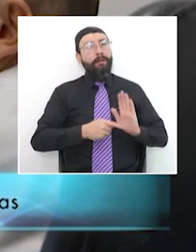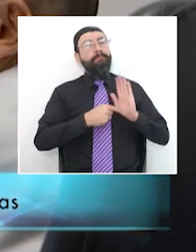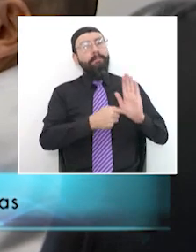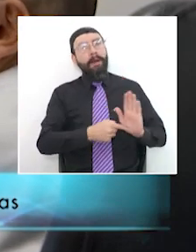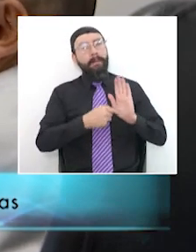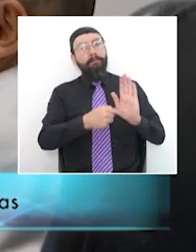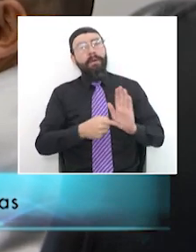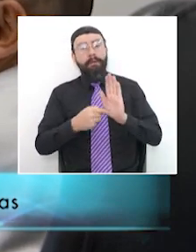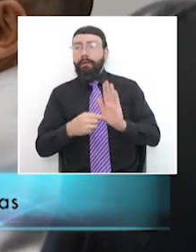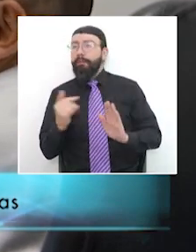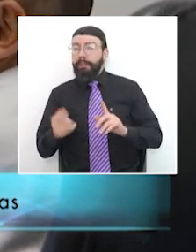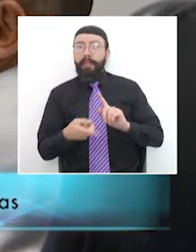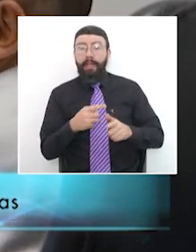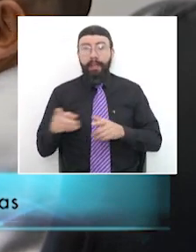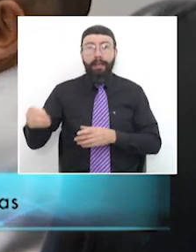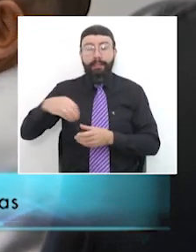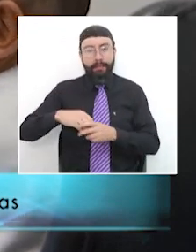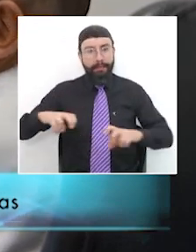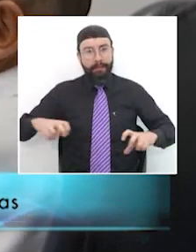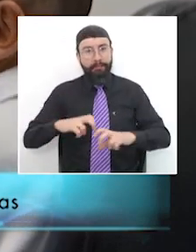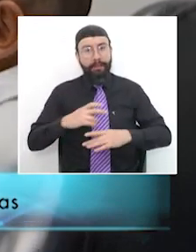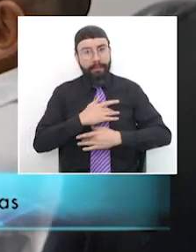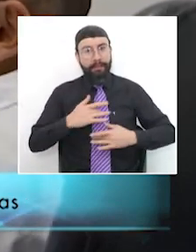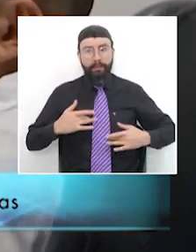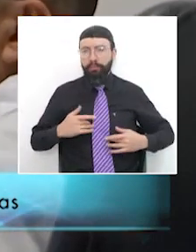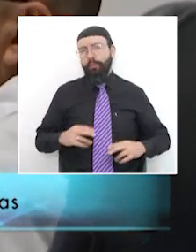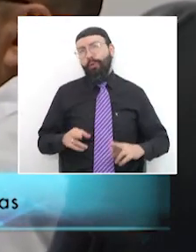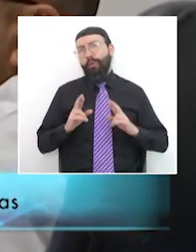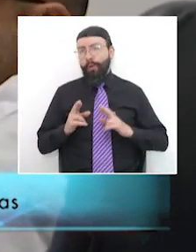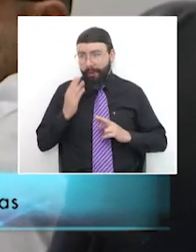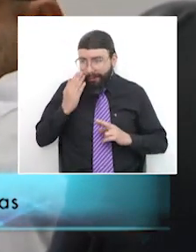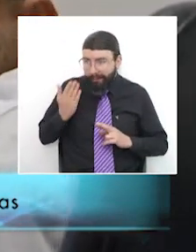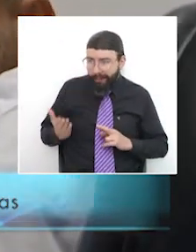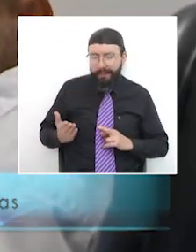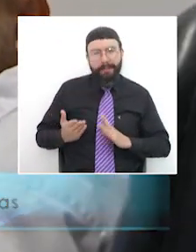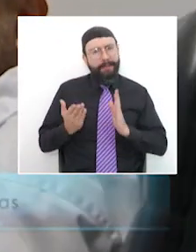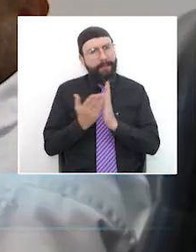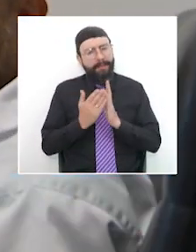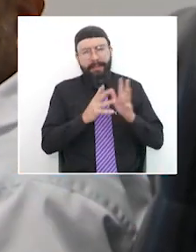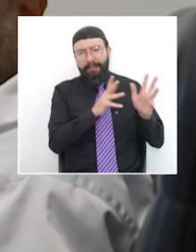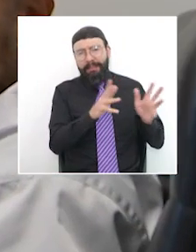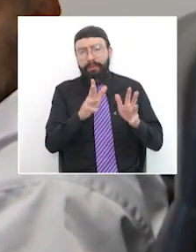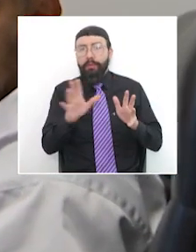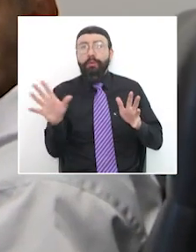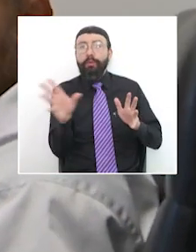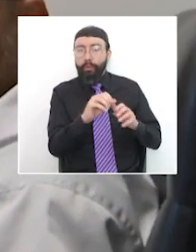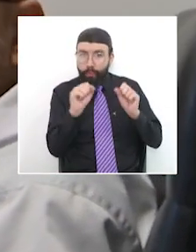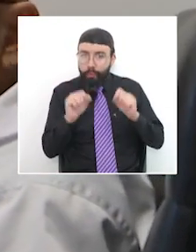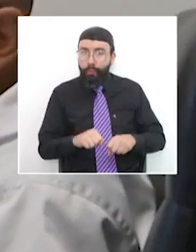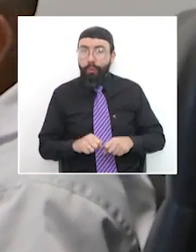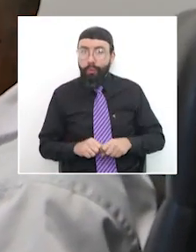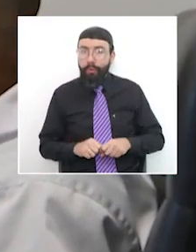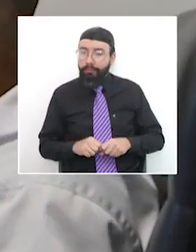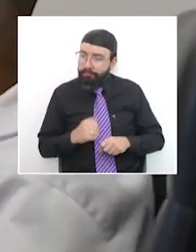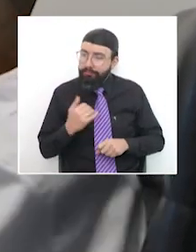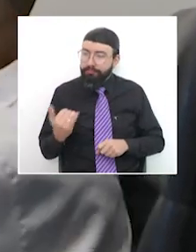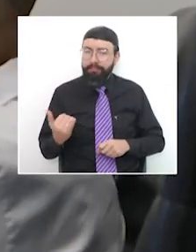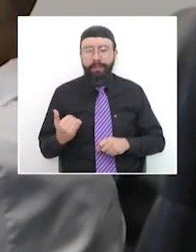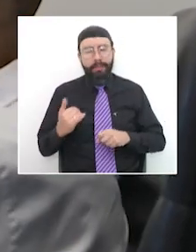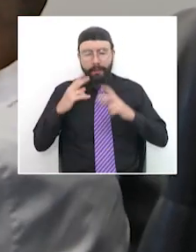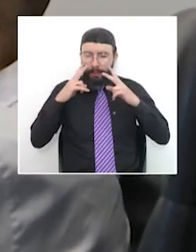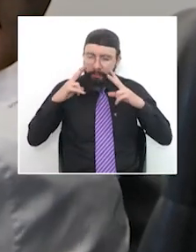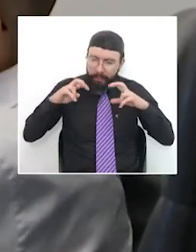nuestros compañeros del Parque de la Salud, y ojalá que sea esto una educación para todos ustedes, diagnóstico